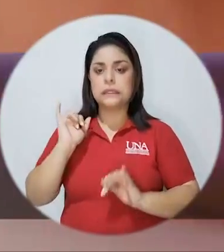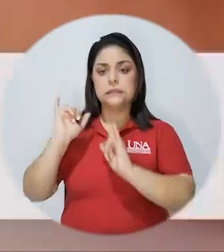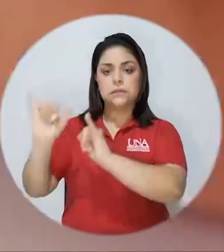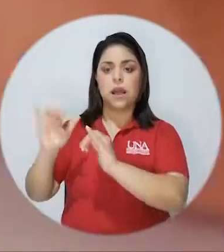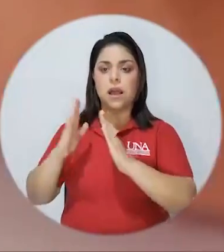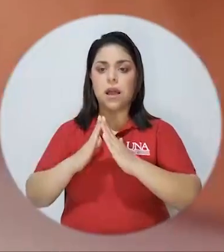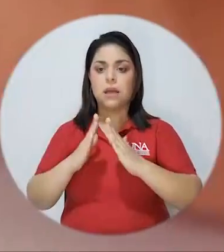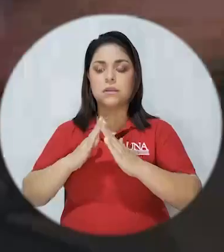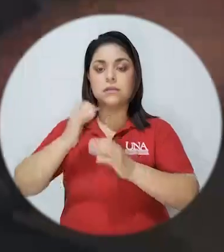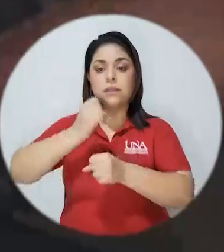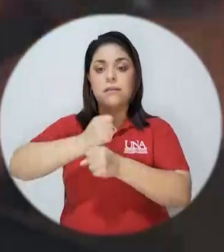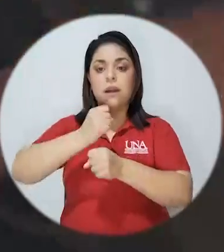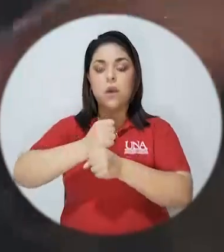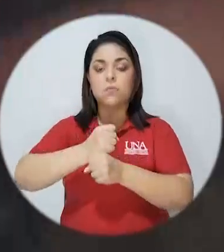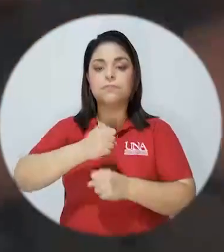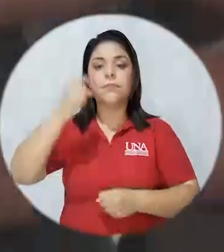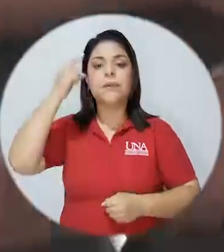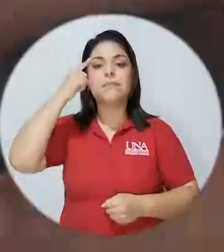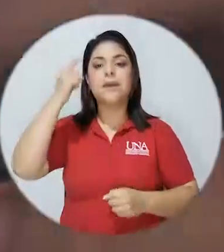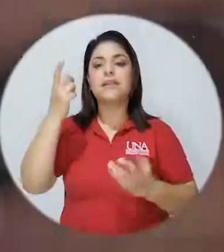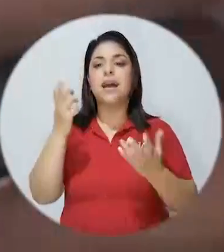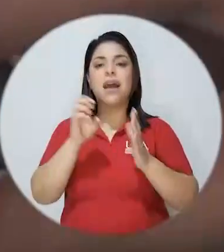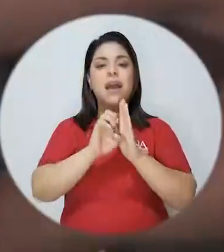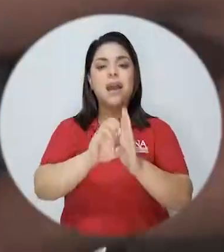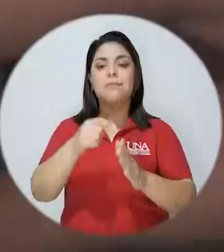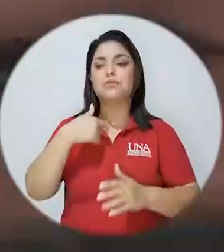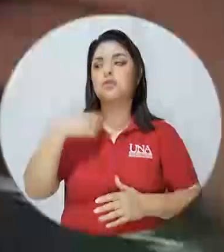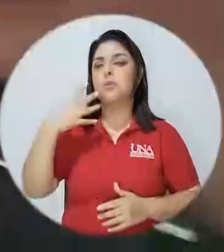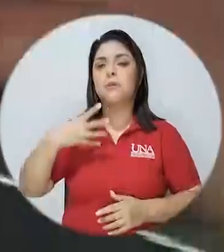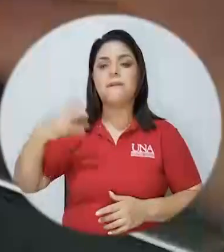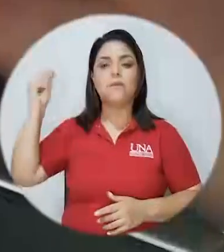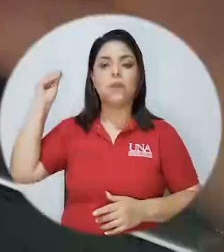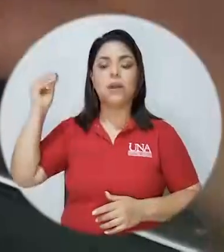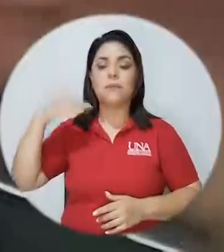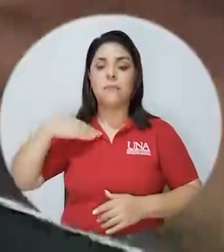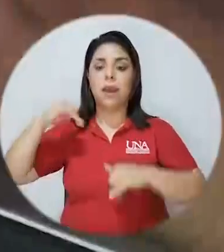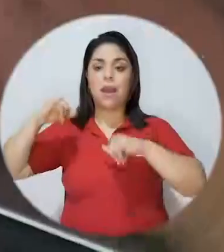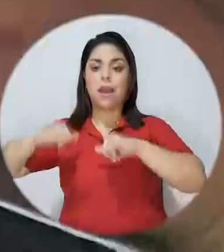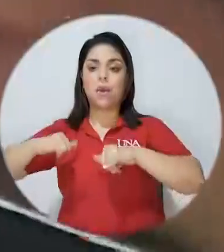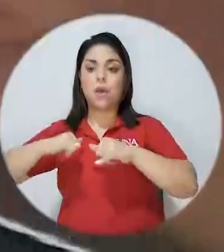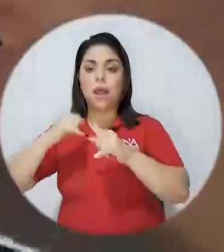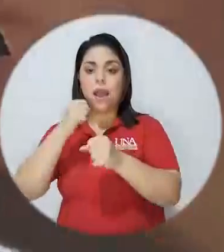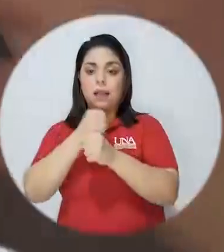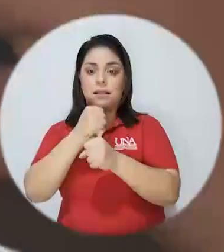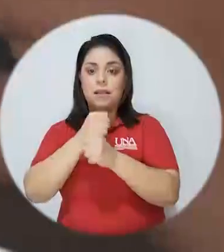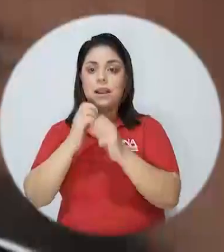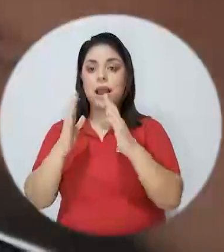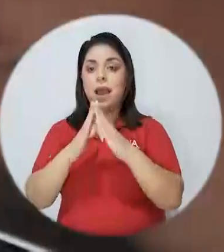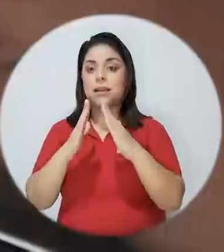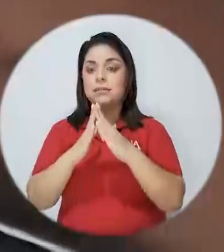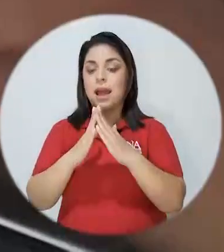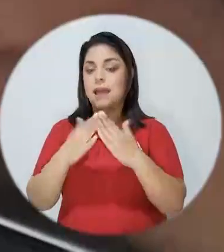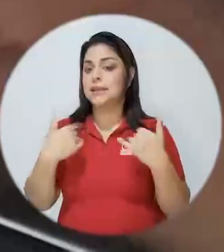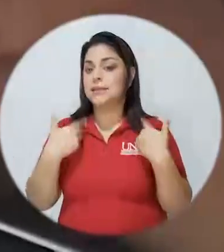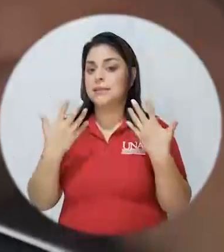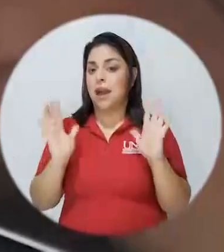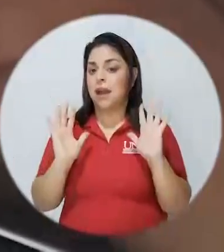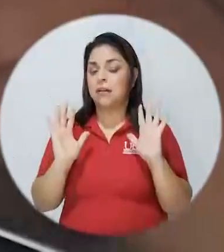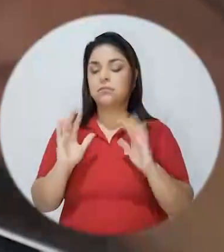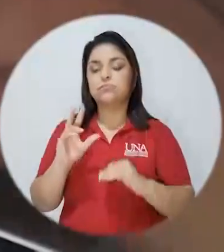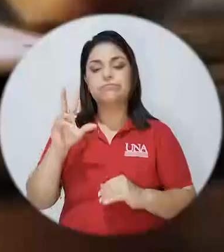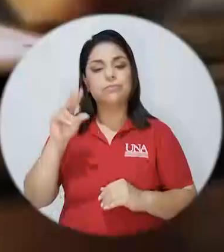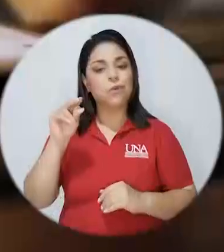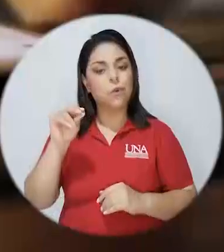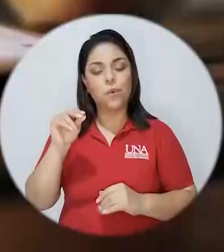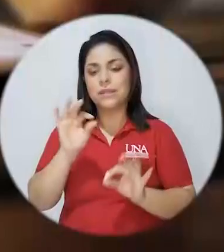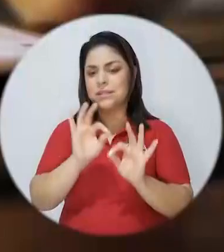Porque asumen que el teletrabajo es simplemente hoy me fui, me quedé trabajando en la casa y ya eso es teletrabajo. Entonces, no es tan sencillo. Debe haber